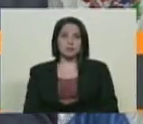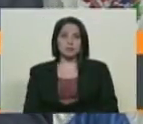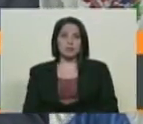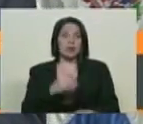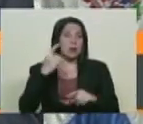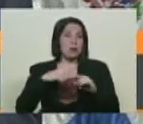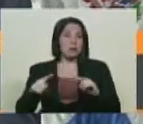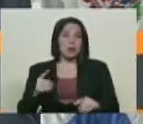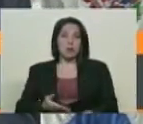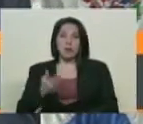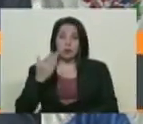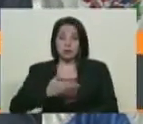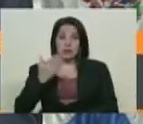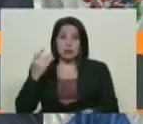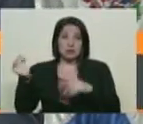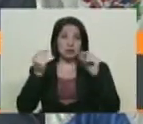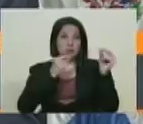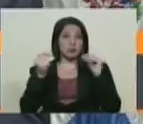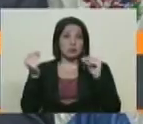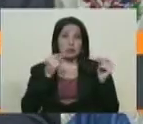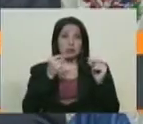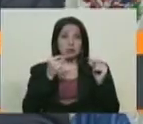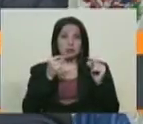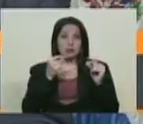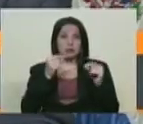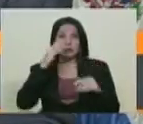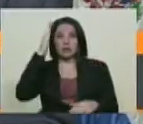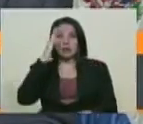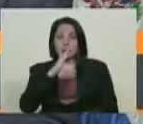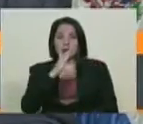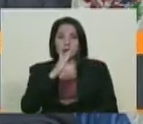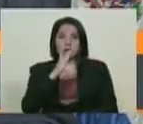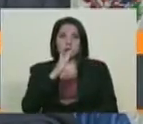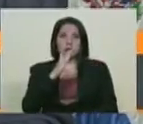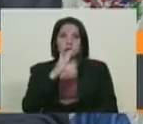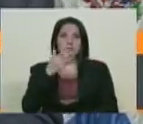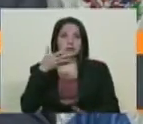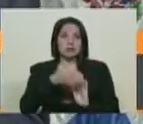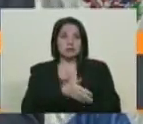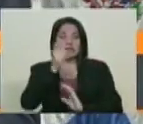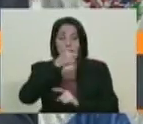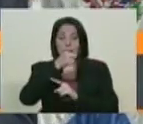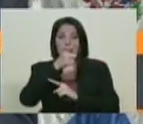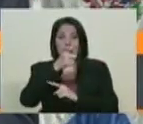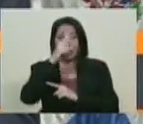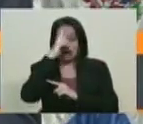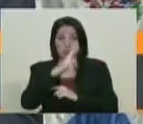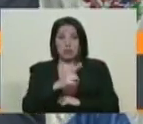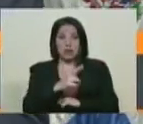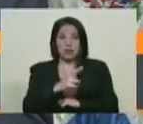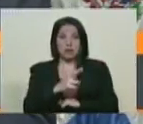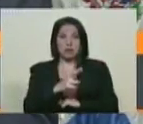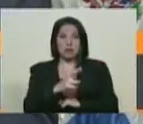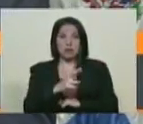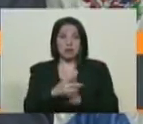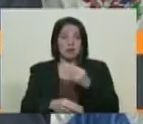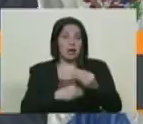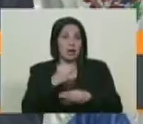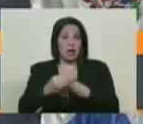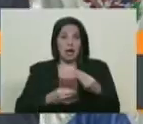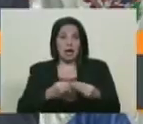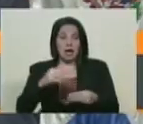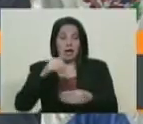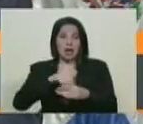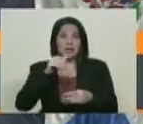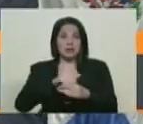punto fundamental de discusión que traemos es que se respeten, cuando vayamos a elecciones